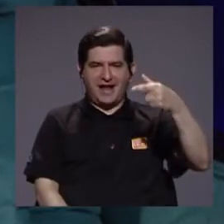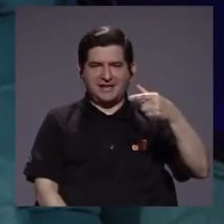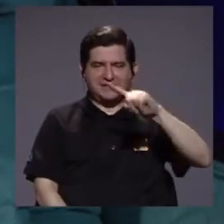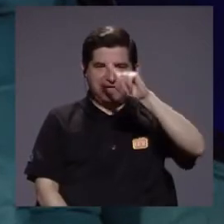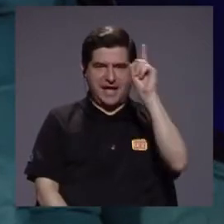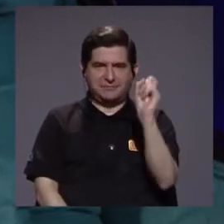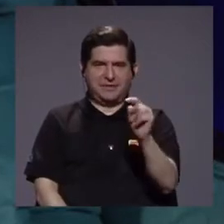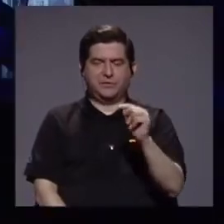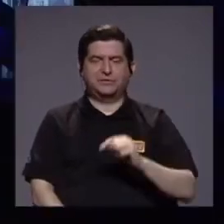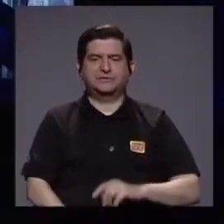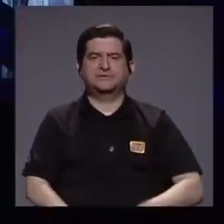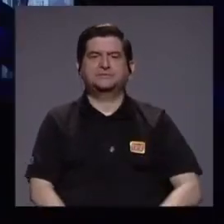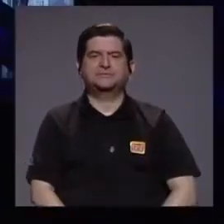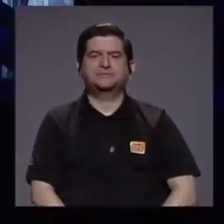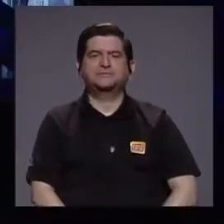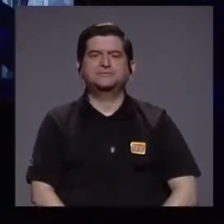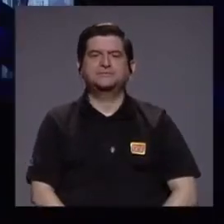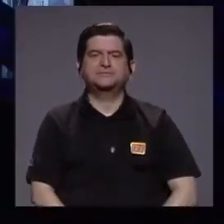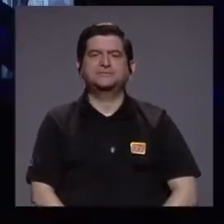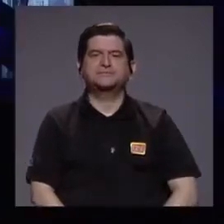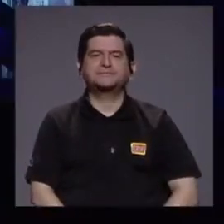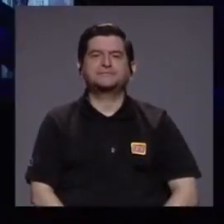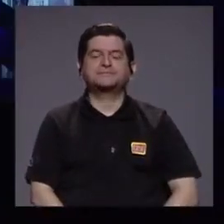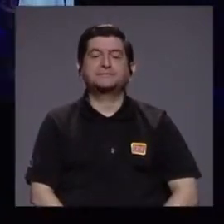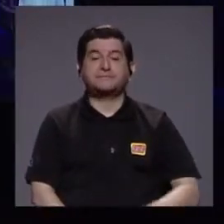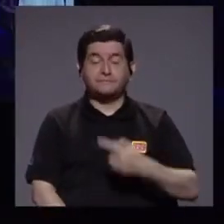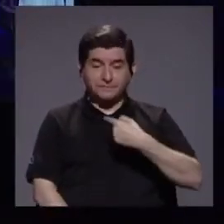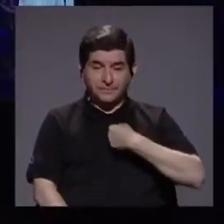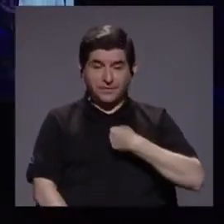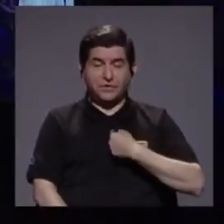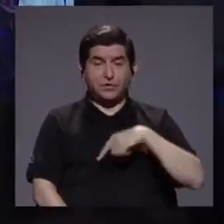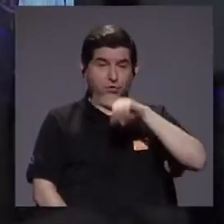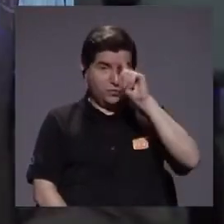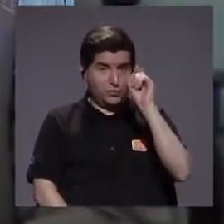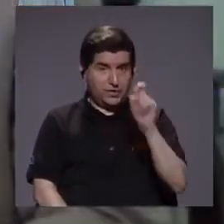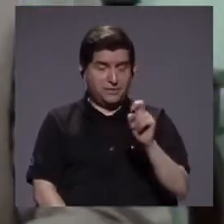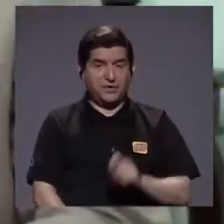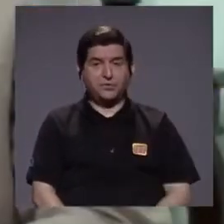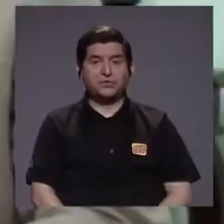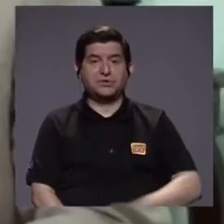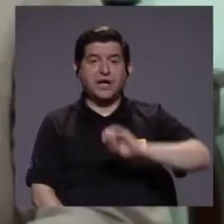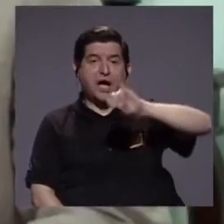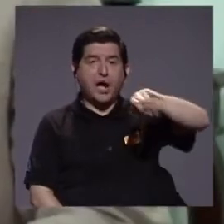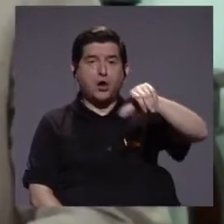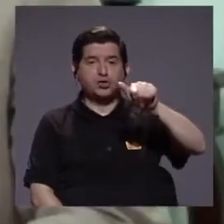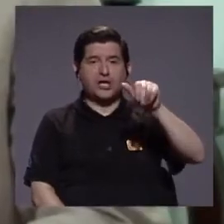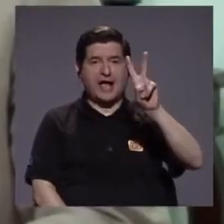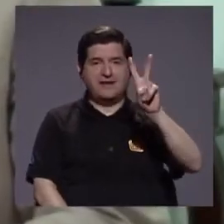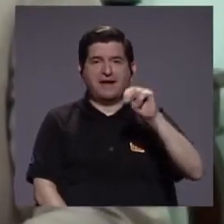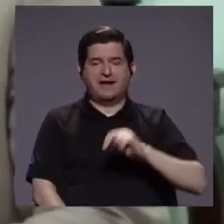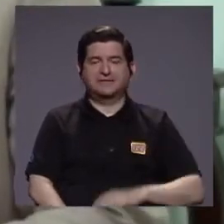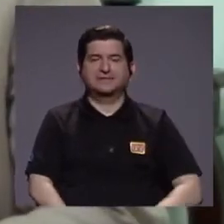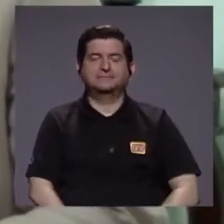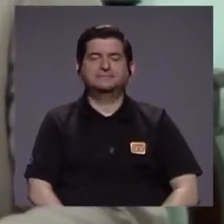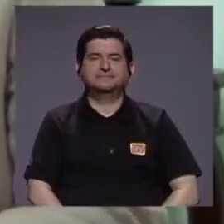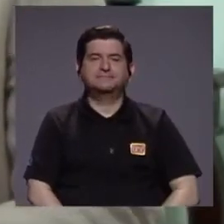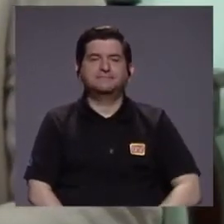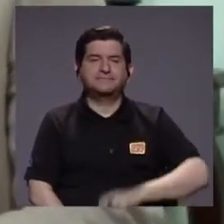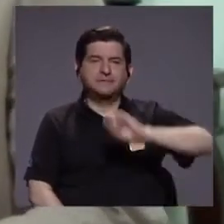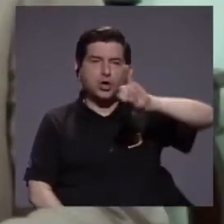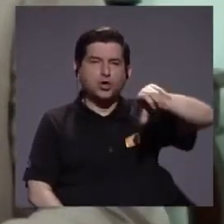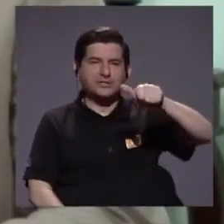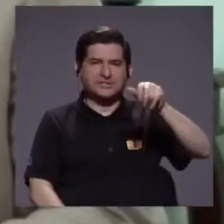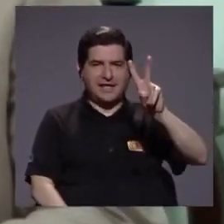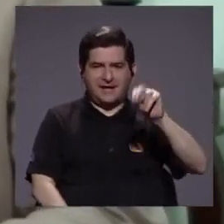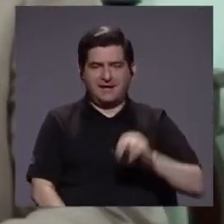realizar su pregunta. Sí, a mí me correspondió preguntarle a don José Ángel Vargas. Don José